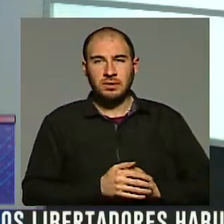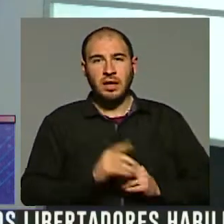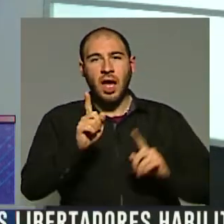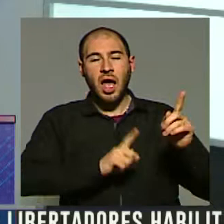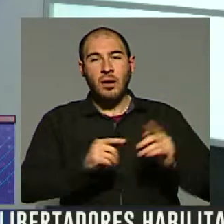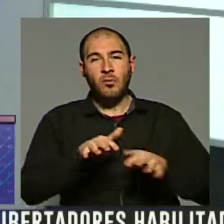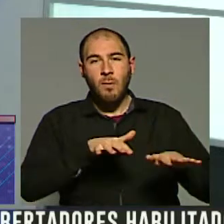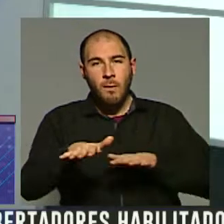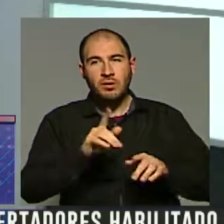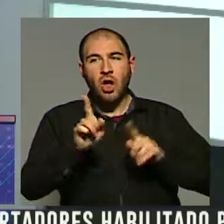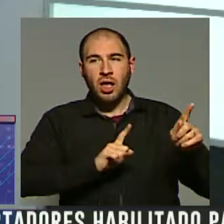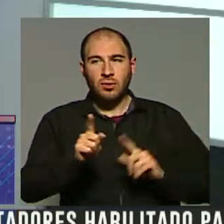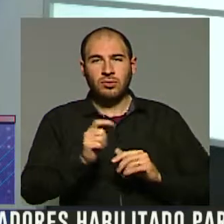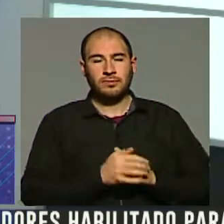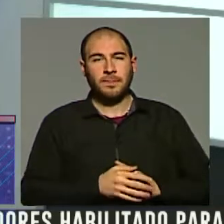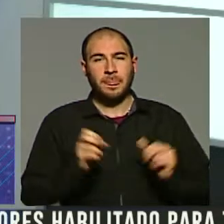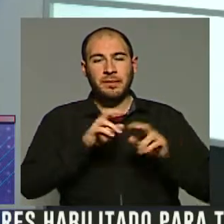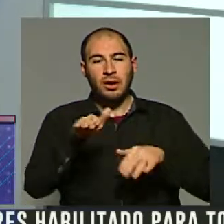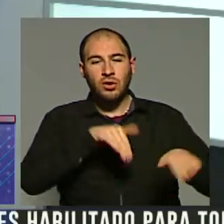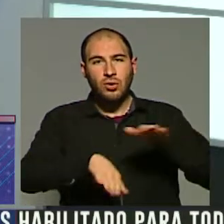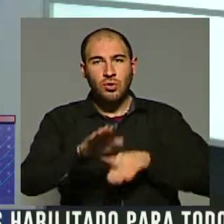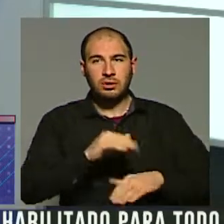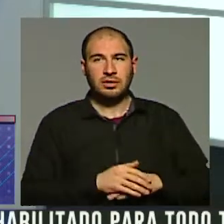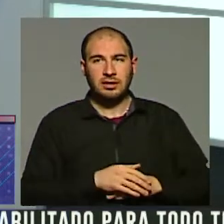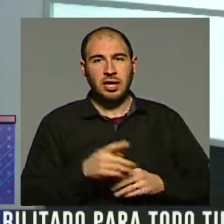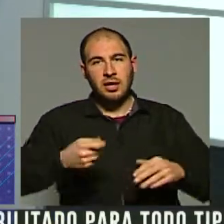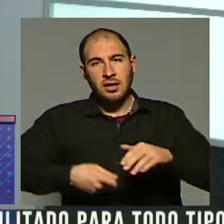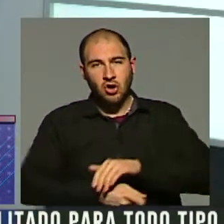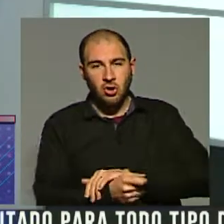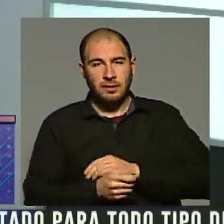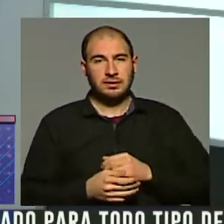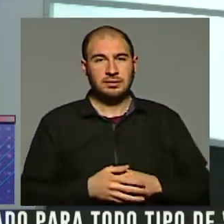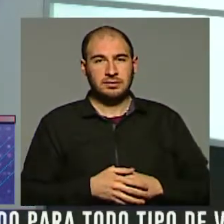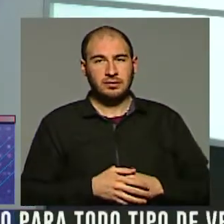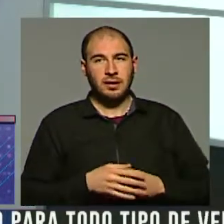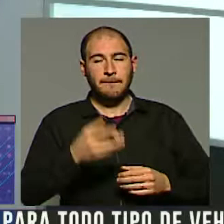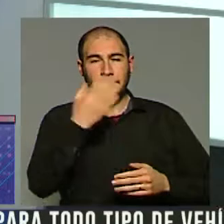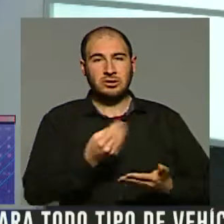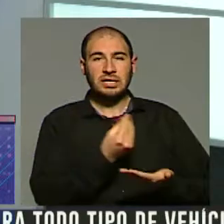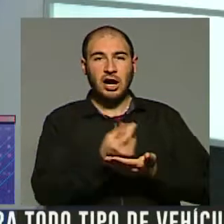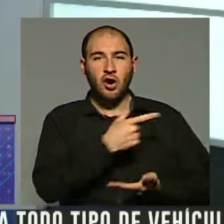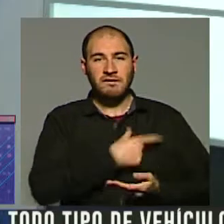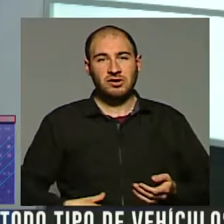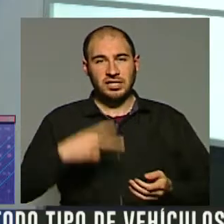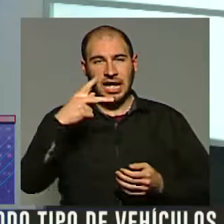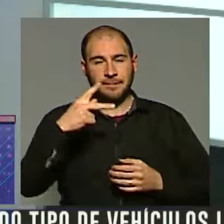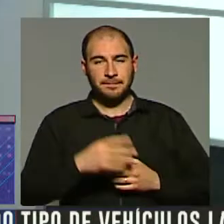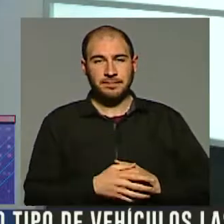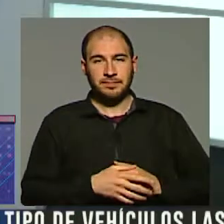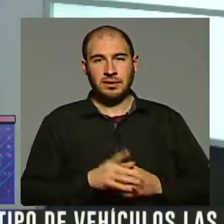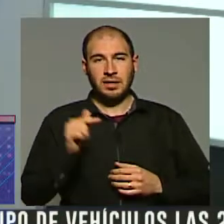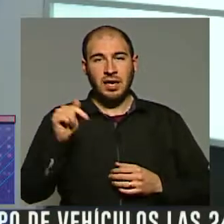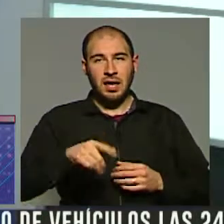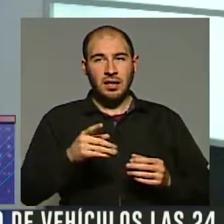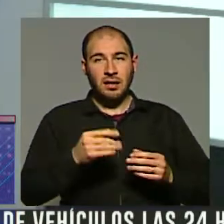algunos movimientos que tienen que ver con la ruta supuesta de coimas por parte de funcionarios del gobierno kirchnerista. Bueno, esto se va